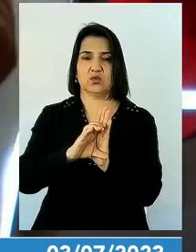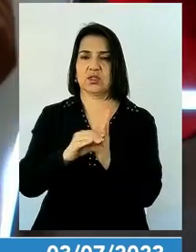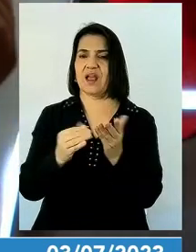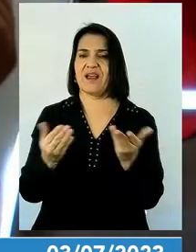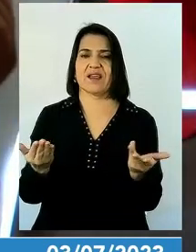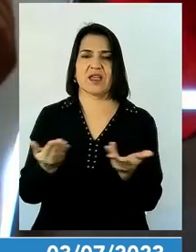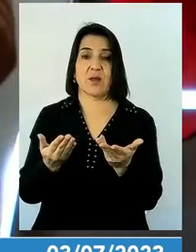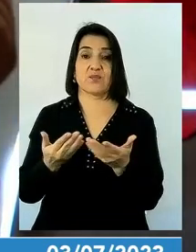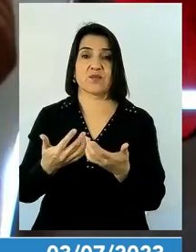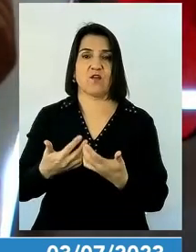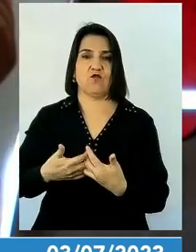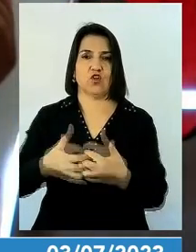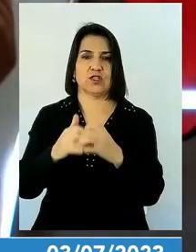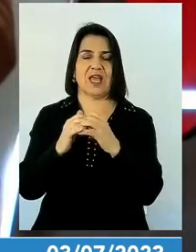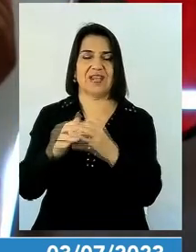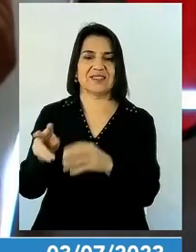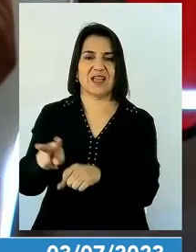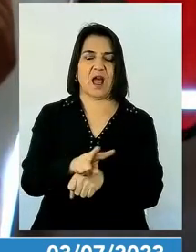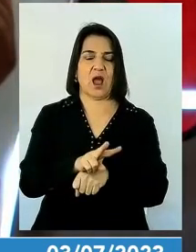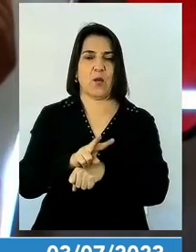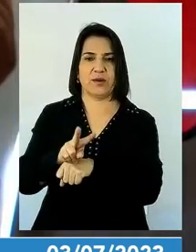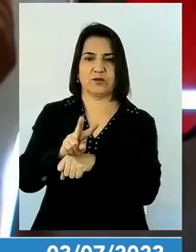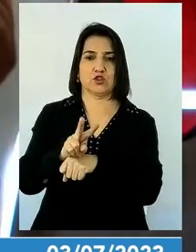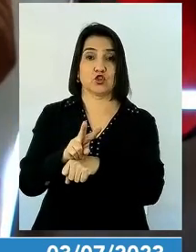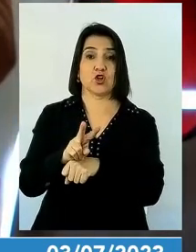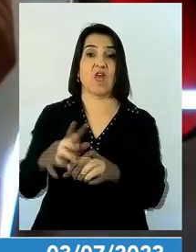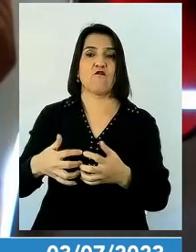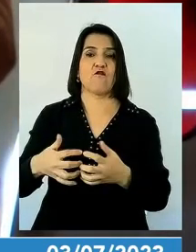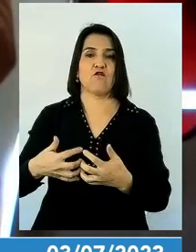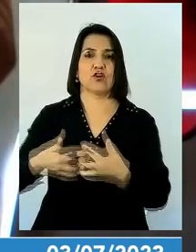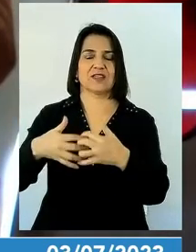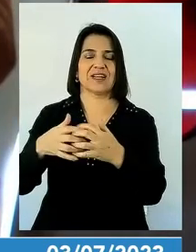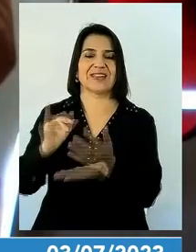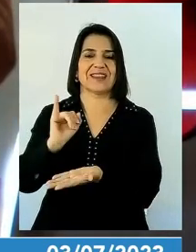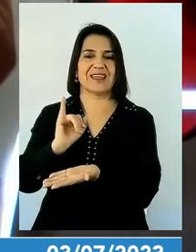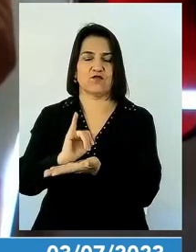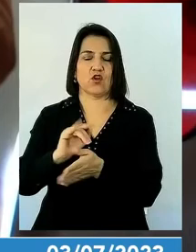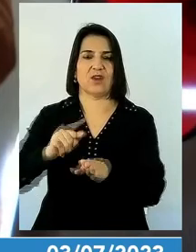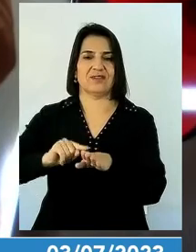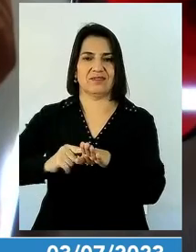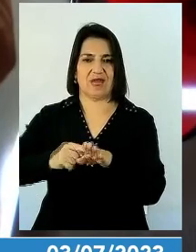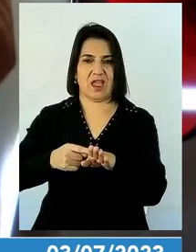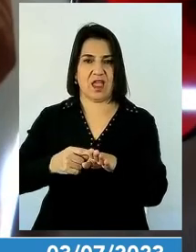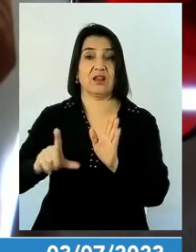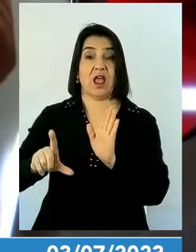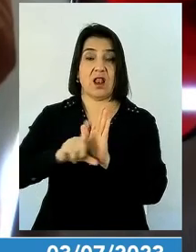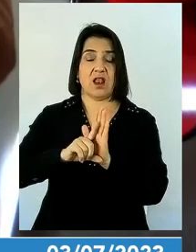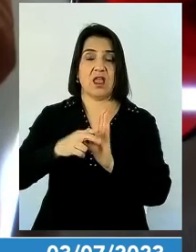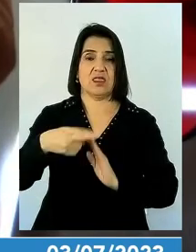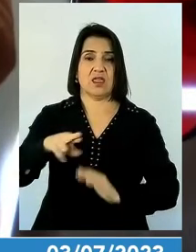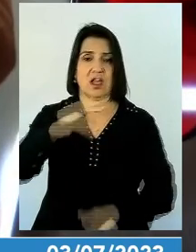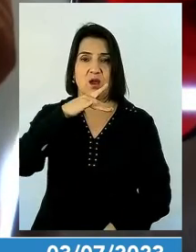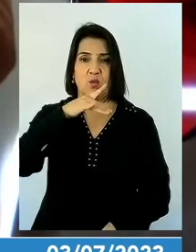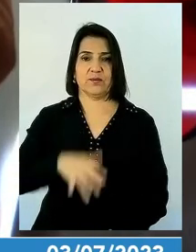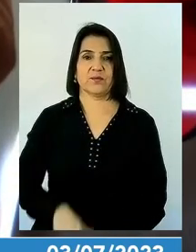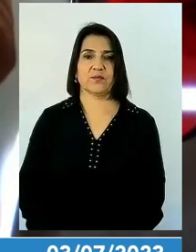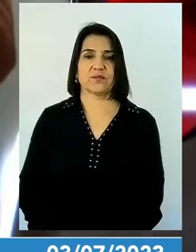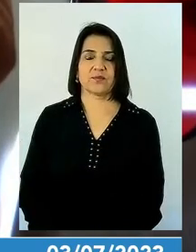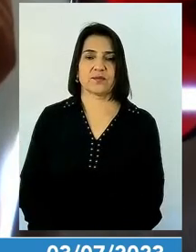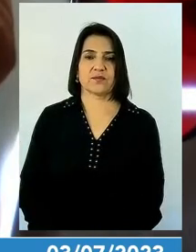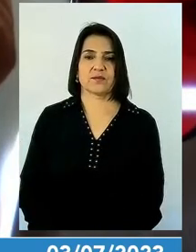la administración e institucionalidad técnica y jurídica de las aguas. Por otra parte, se debe tomar